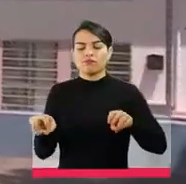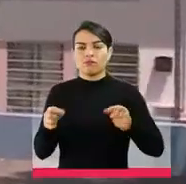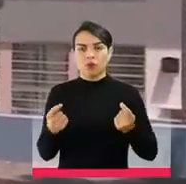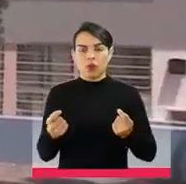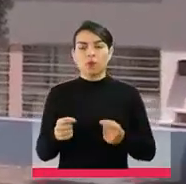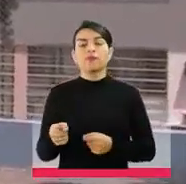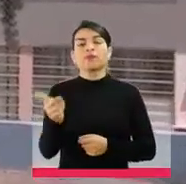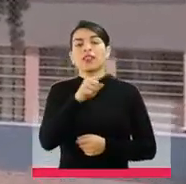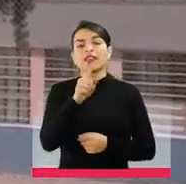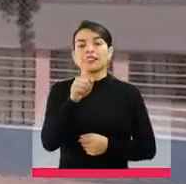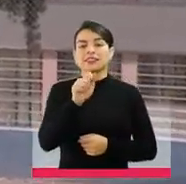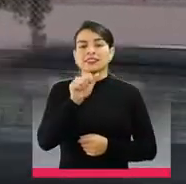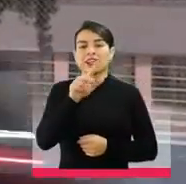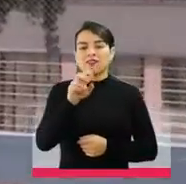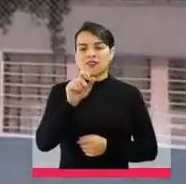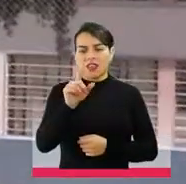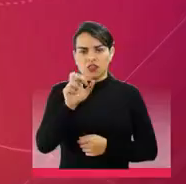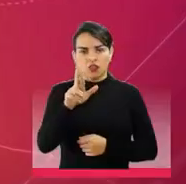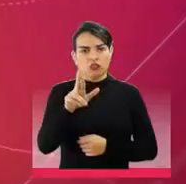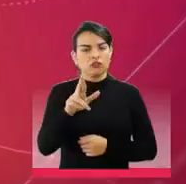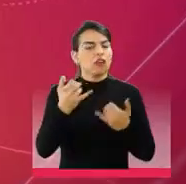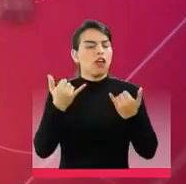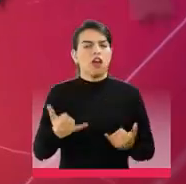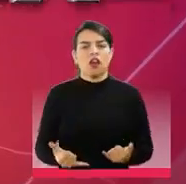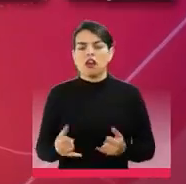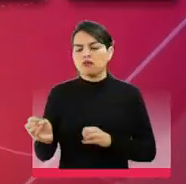privados se cambiaron a colegios públicos.